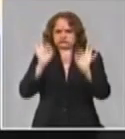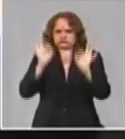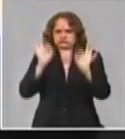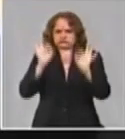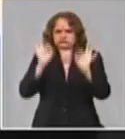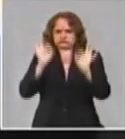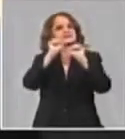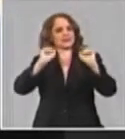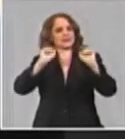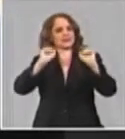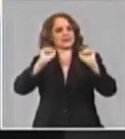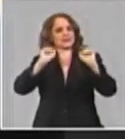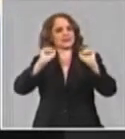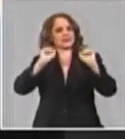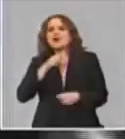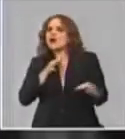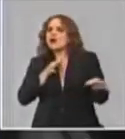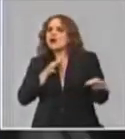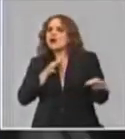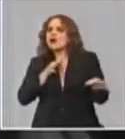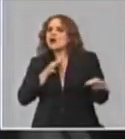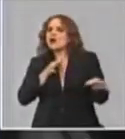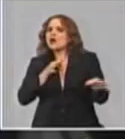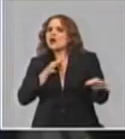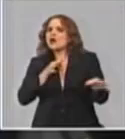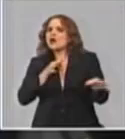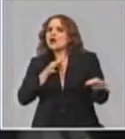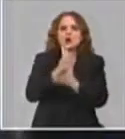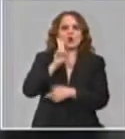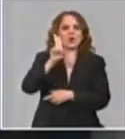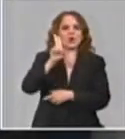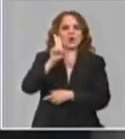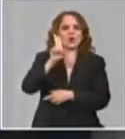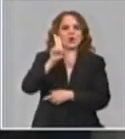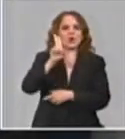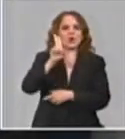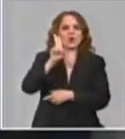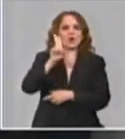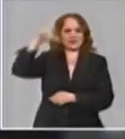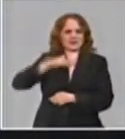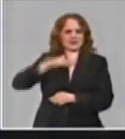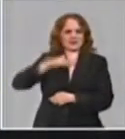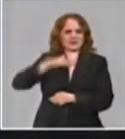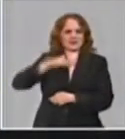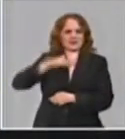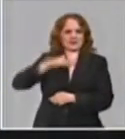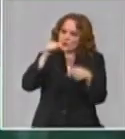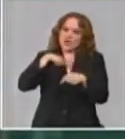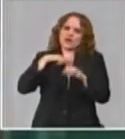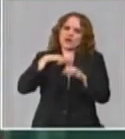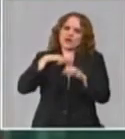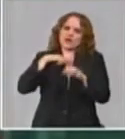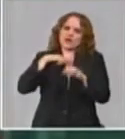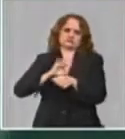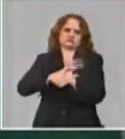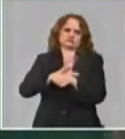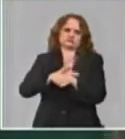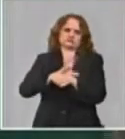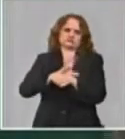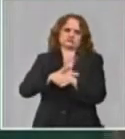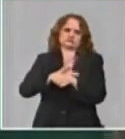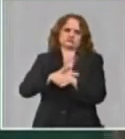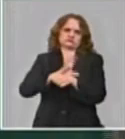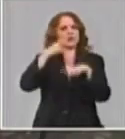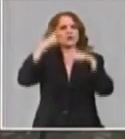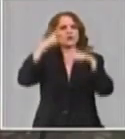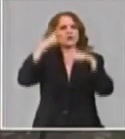sí continúa activo para toda urgencia médica, y es la COVID otra tarea de primer orden. Enfermeros y paramédicos del CIUM